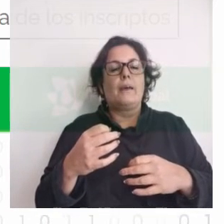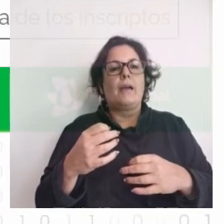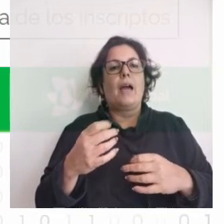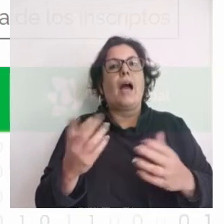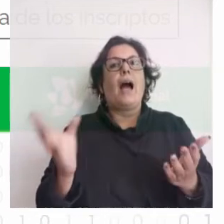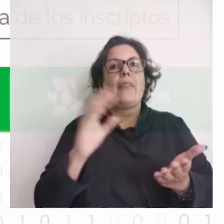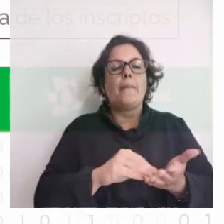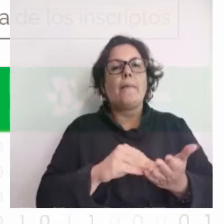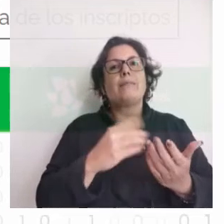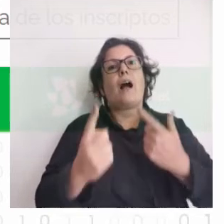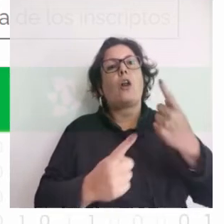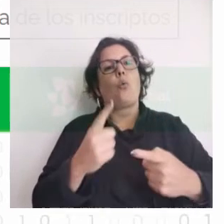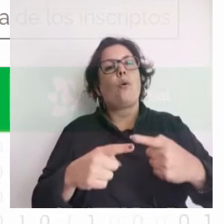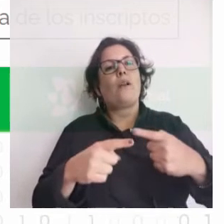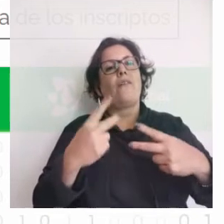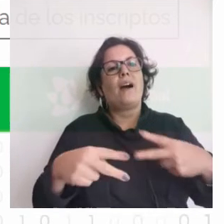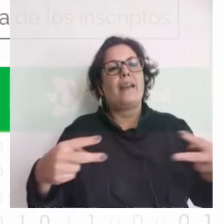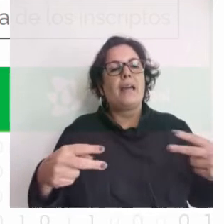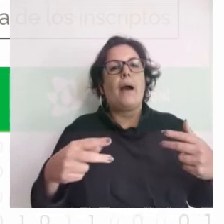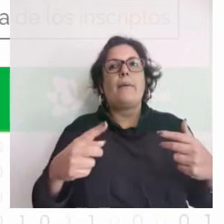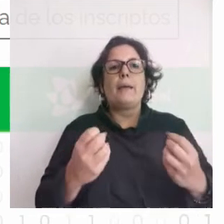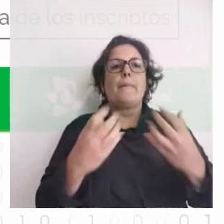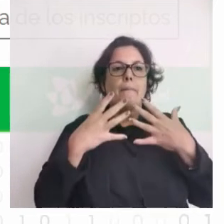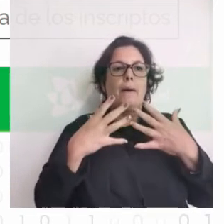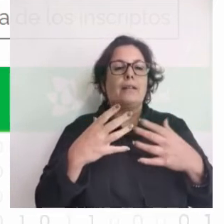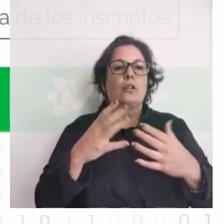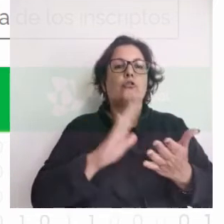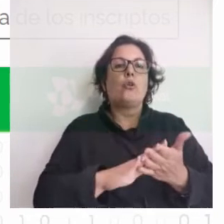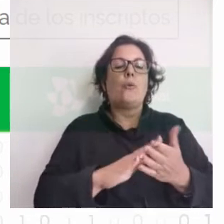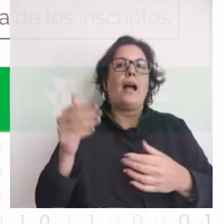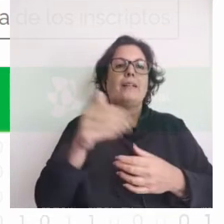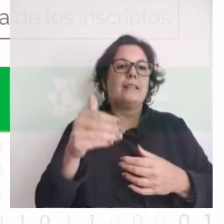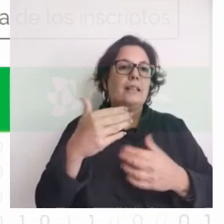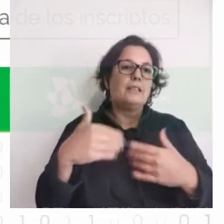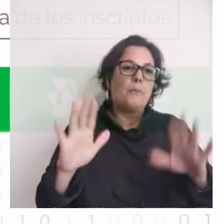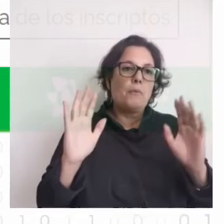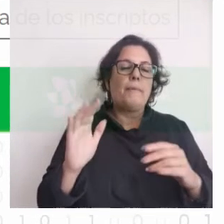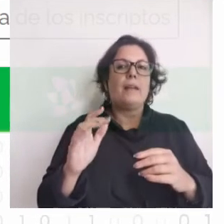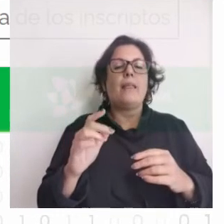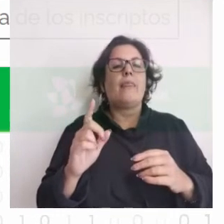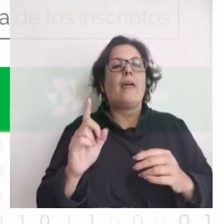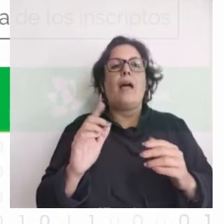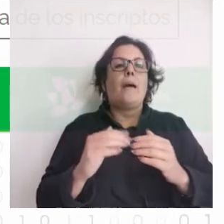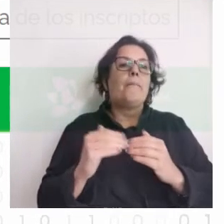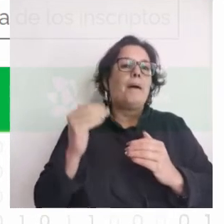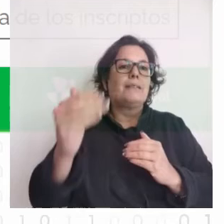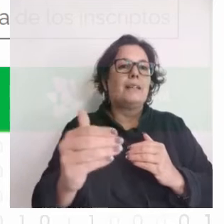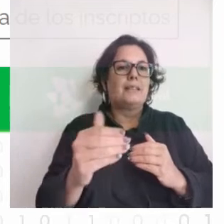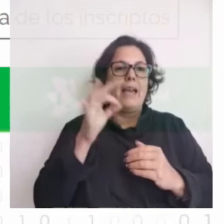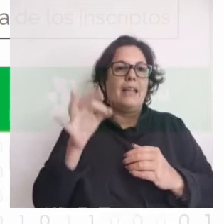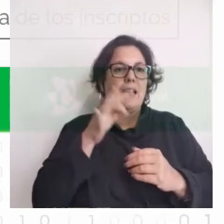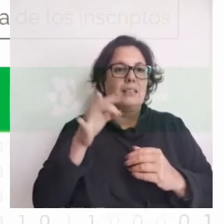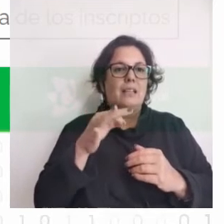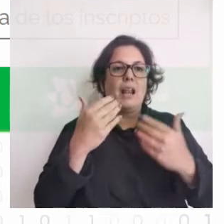Además hay algunas otras variables que impactan significativamente sobre la probabilidad de asistencia, que van más allá del objetivo de esta charla y se las dejamos para que